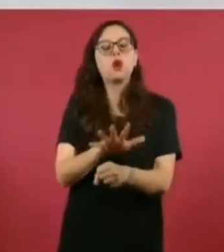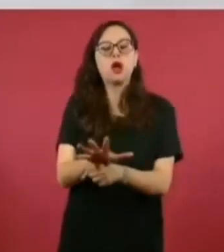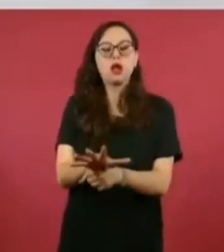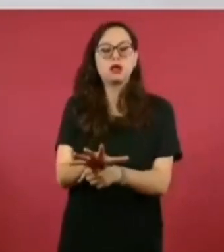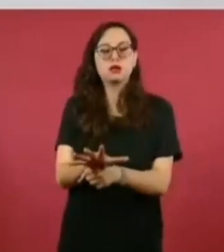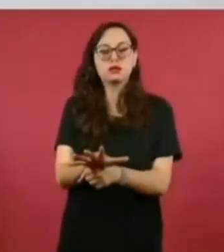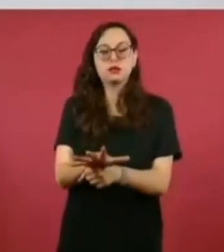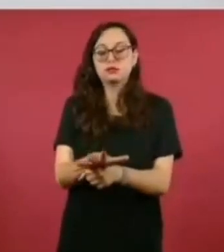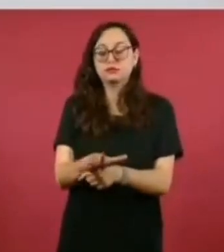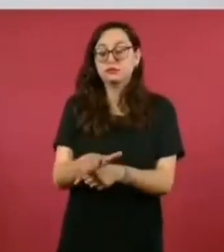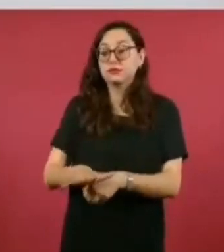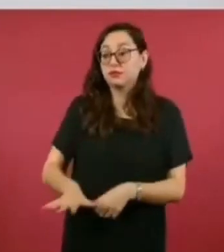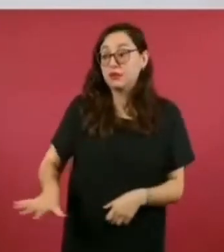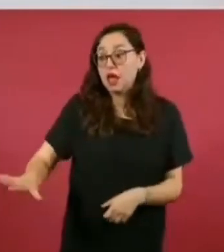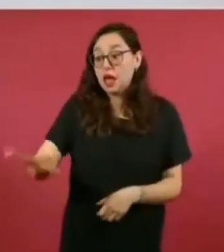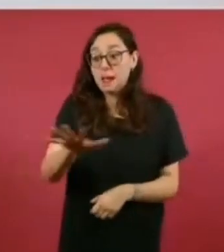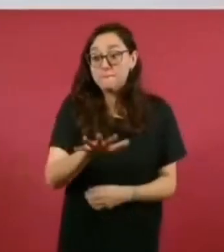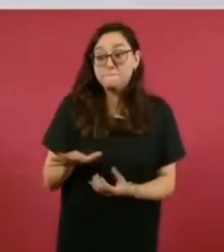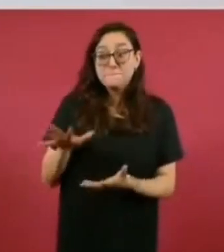apoyar abajo